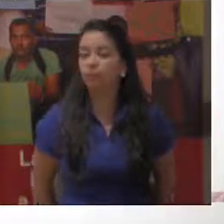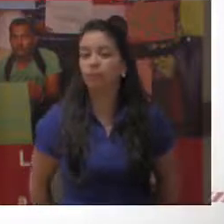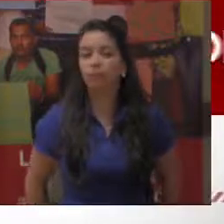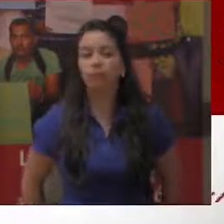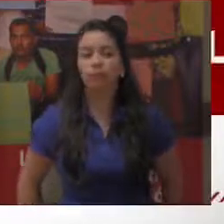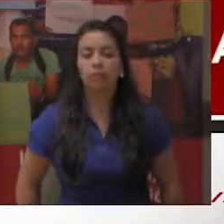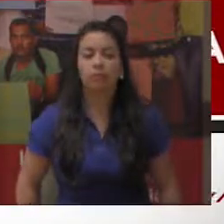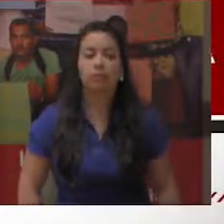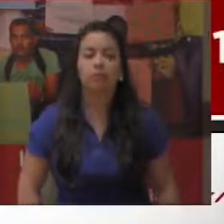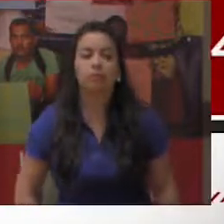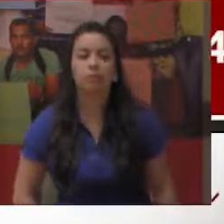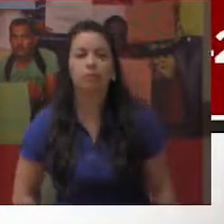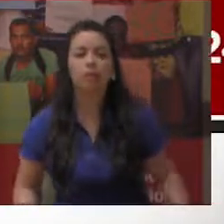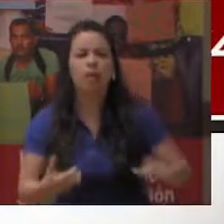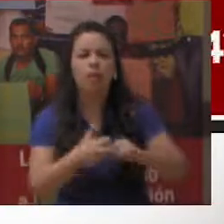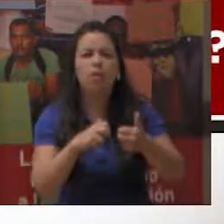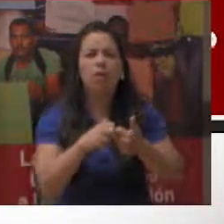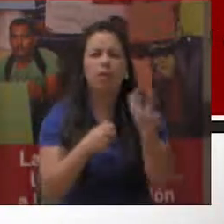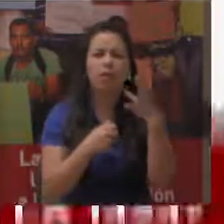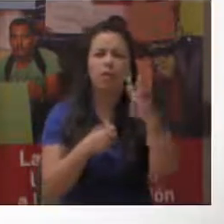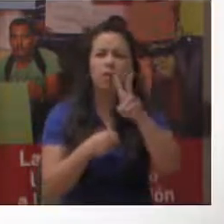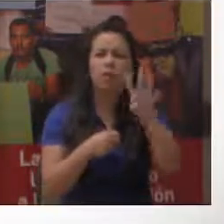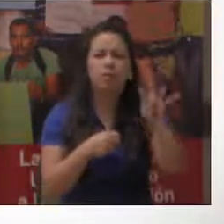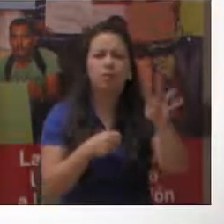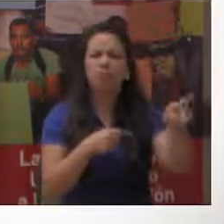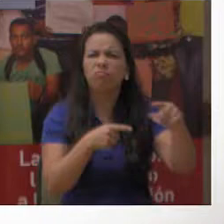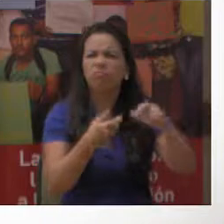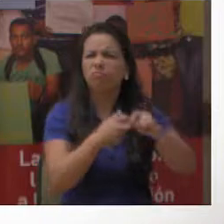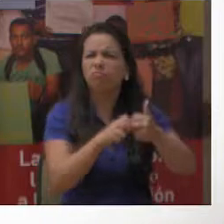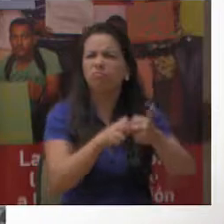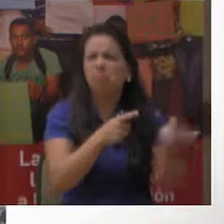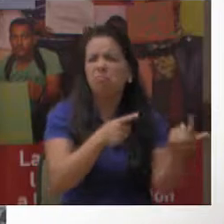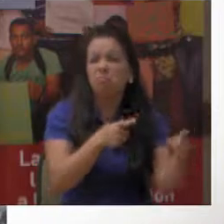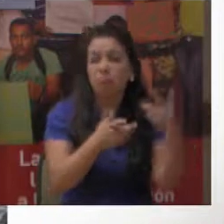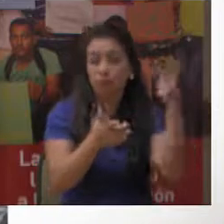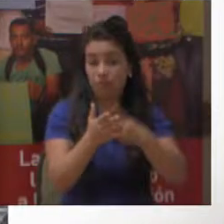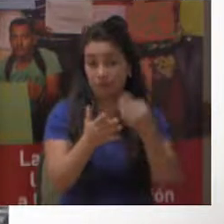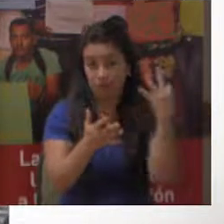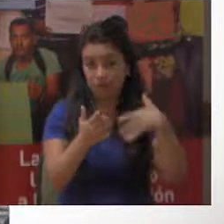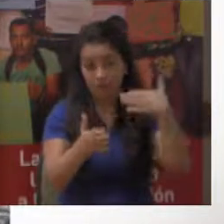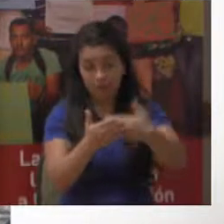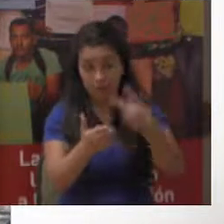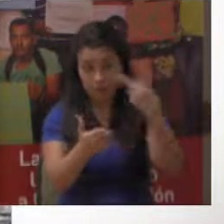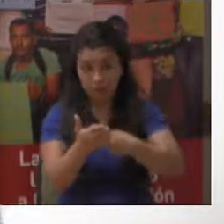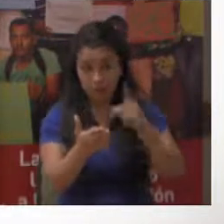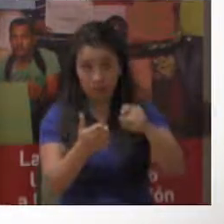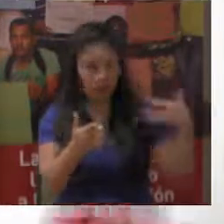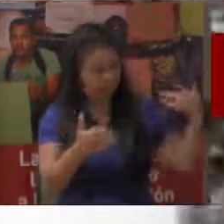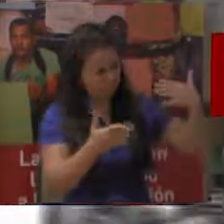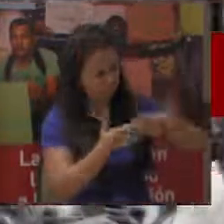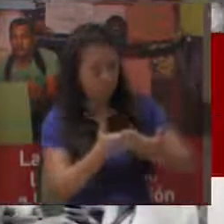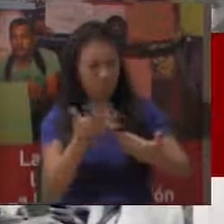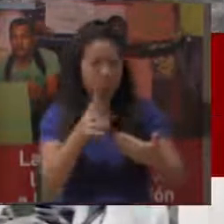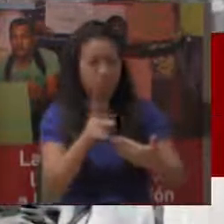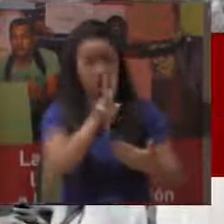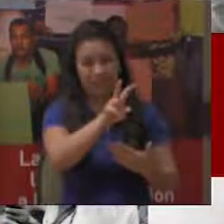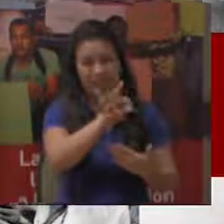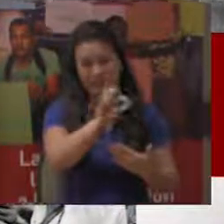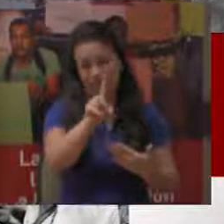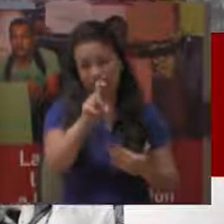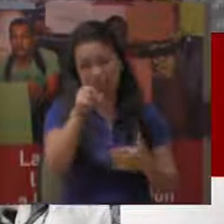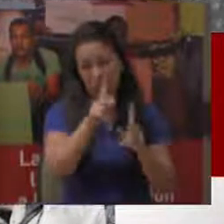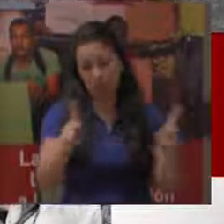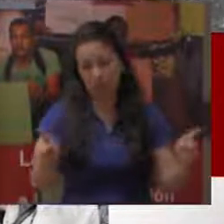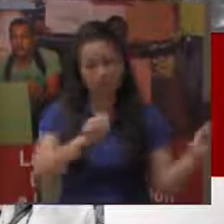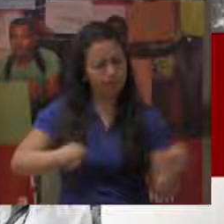¿Cuál es la problemática con la 1424? Del 2003 al 2006, aproximadamente 36.000 personas